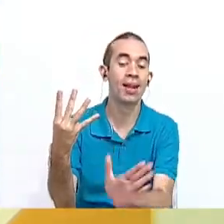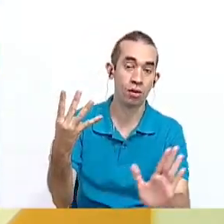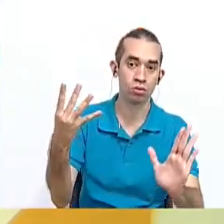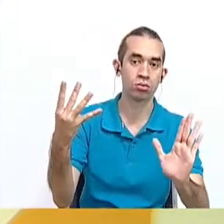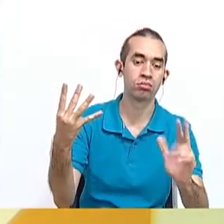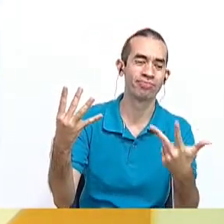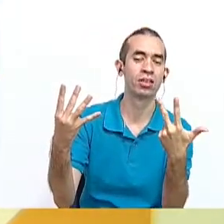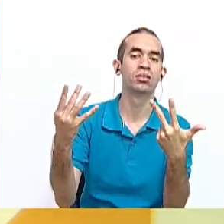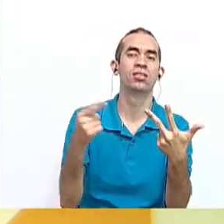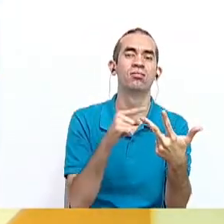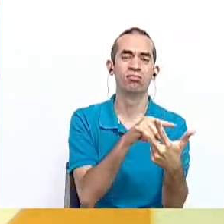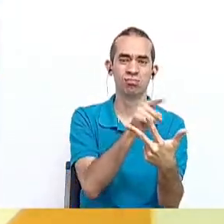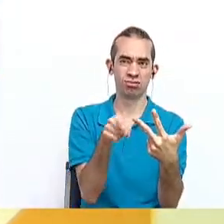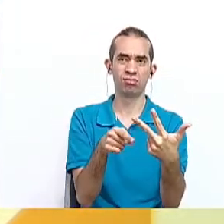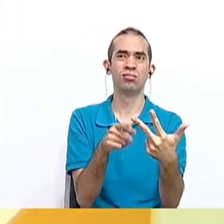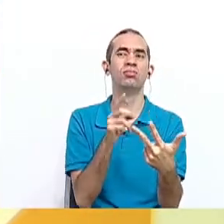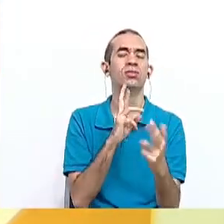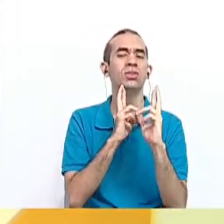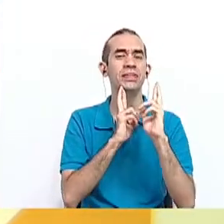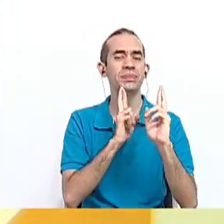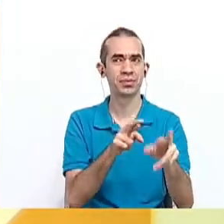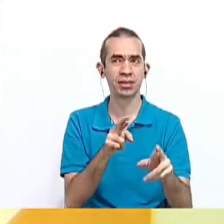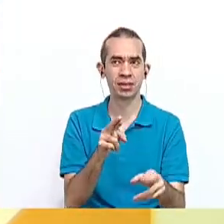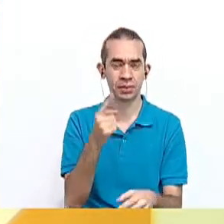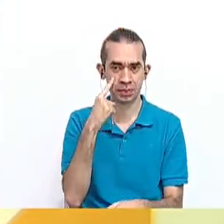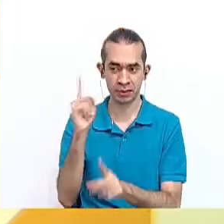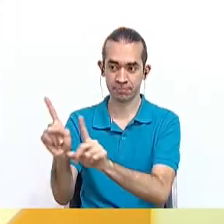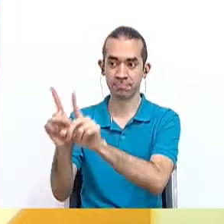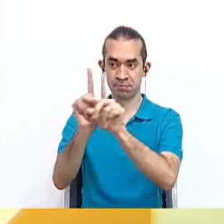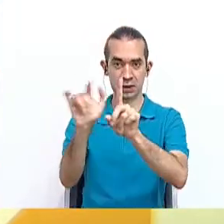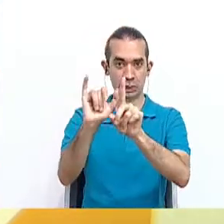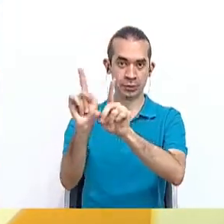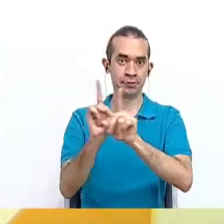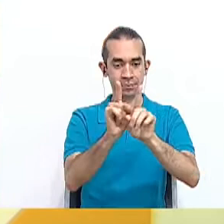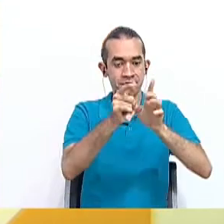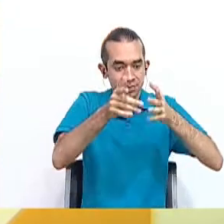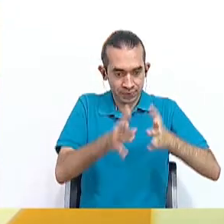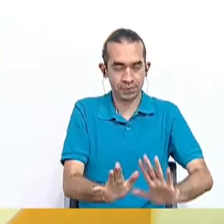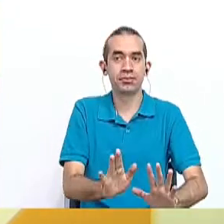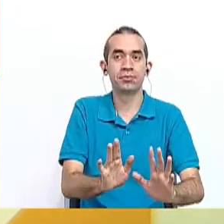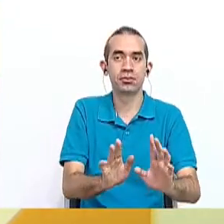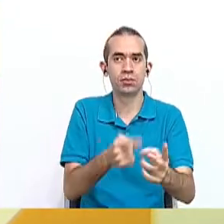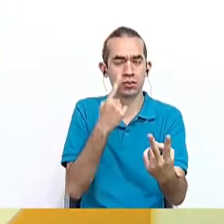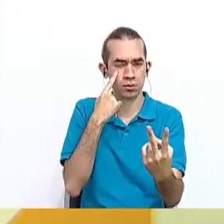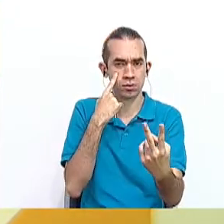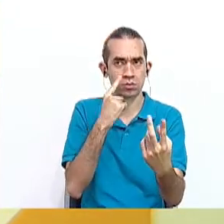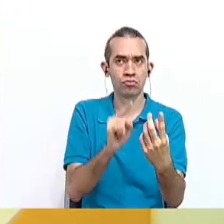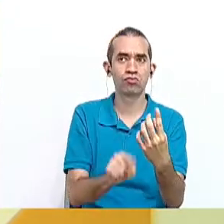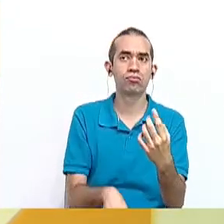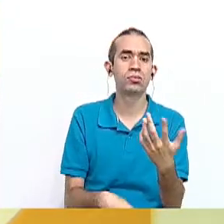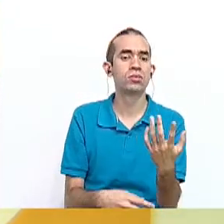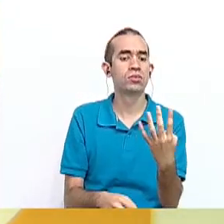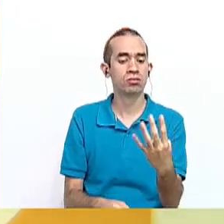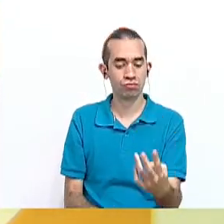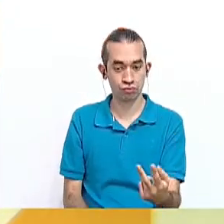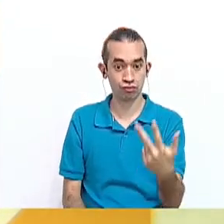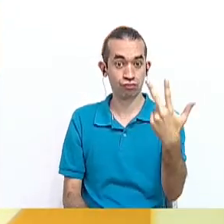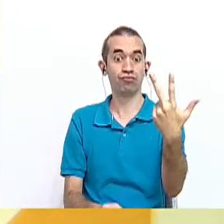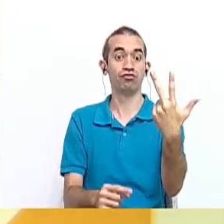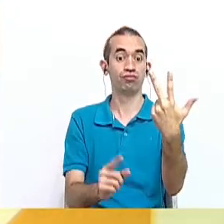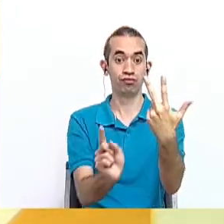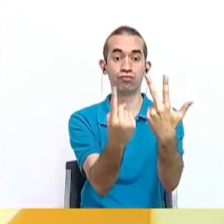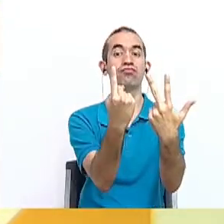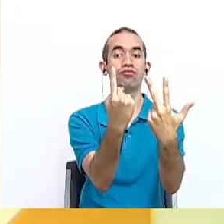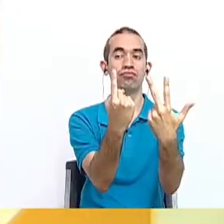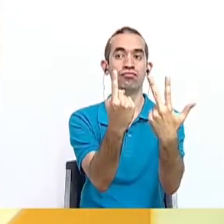obtuvo. Al combinar estas dos plantas, Gregorio Mendel obtuvo un